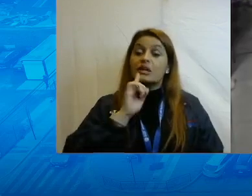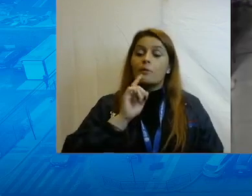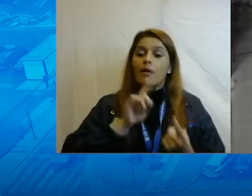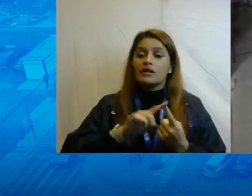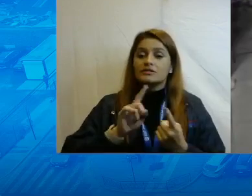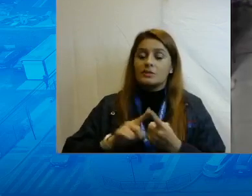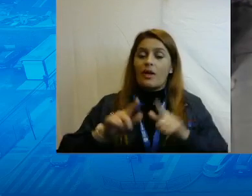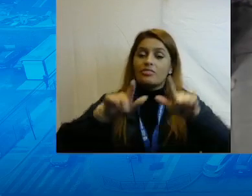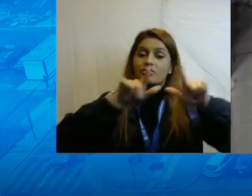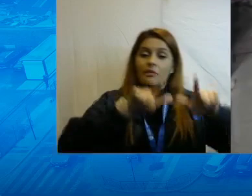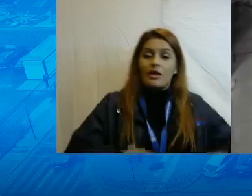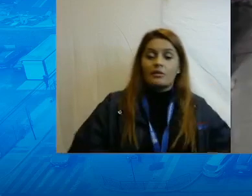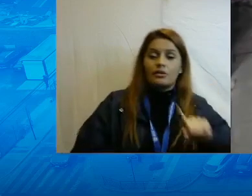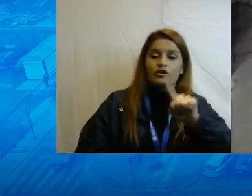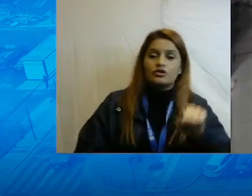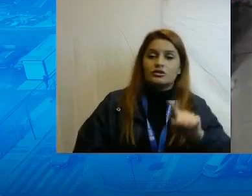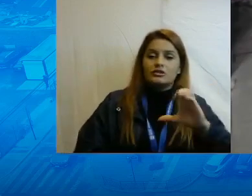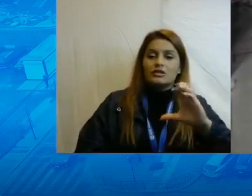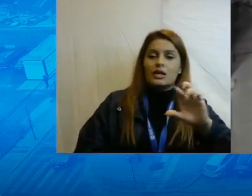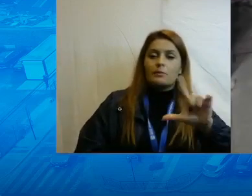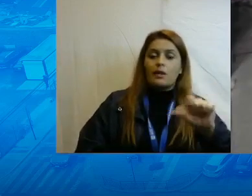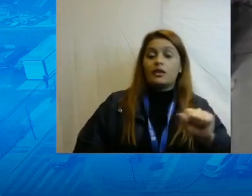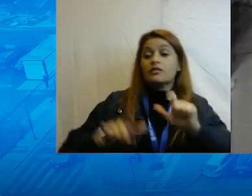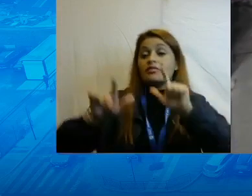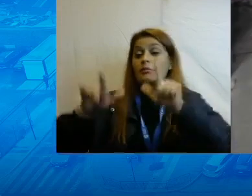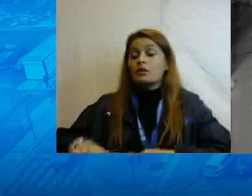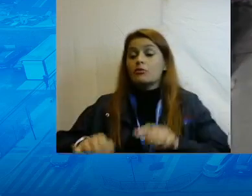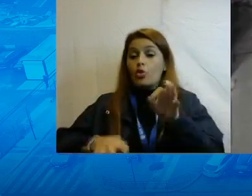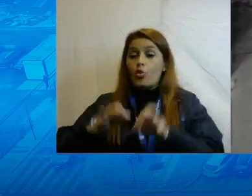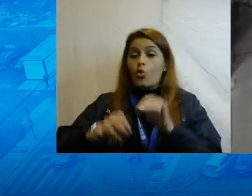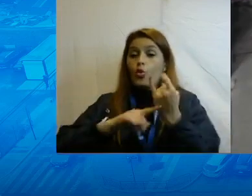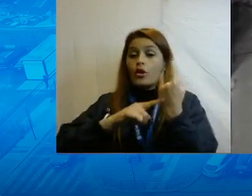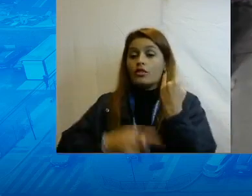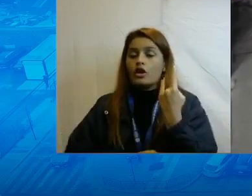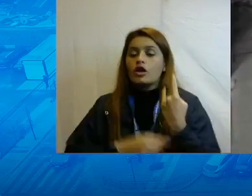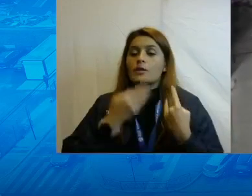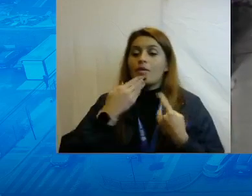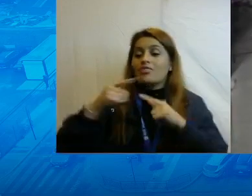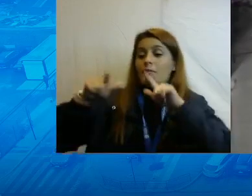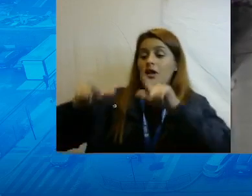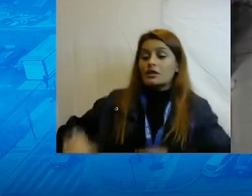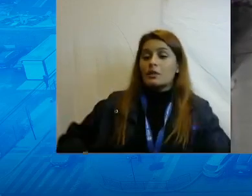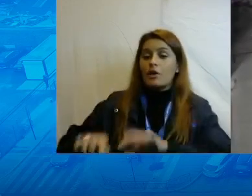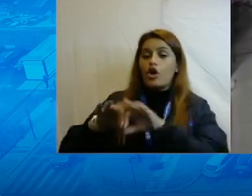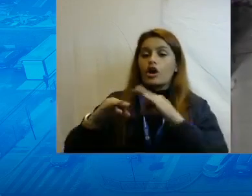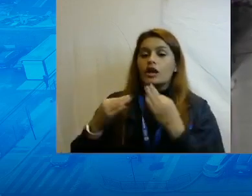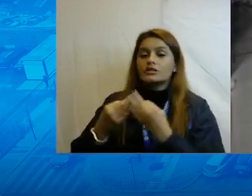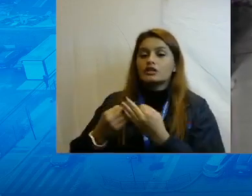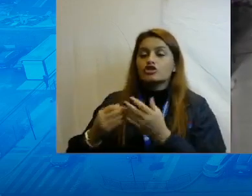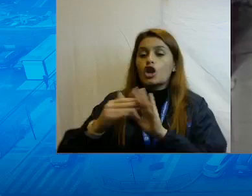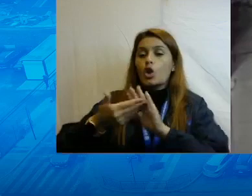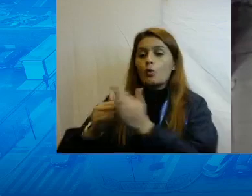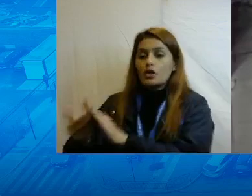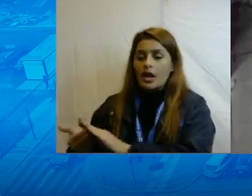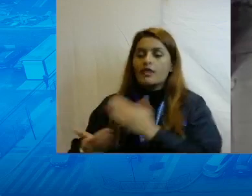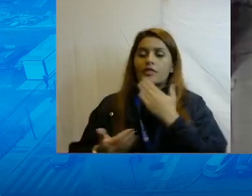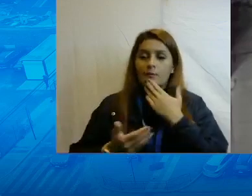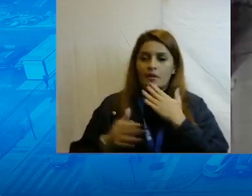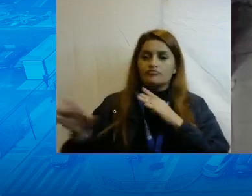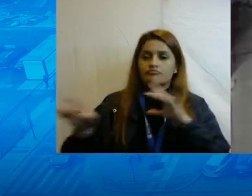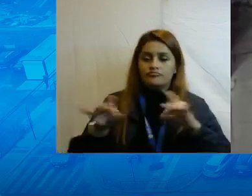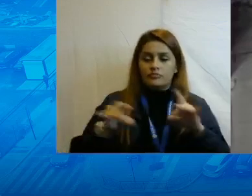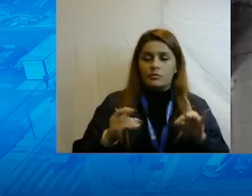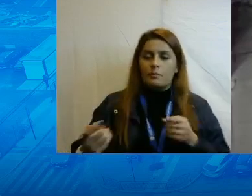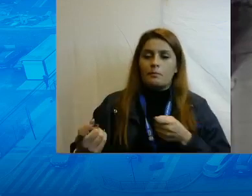el departamento de SECPLA, departamento jurídico, departamento de organizaciones comunitarias, los cuales también estuvieron